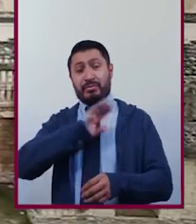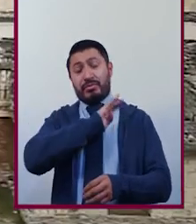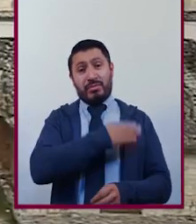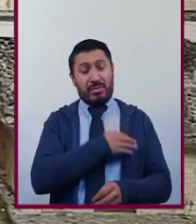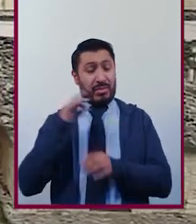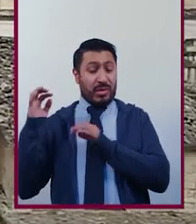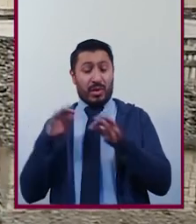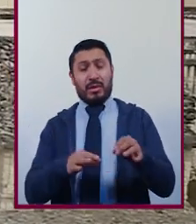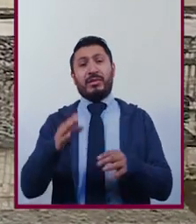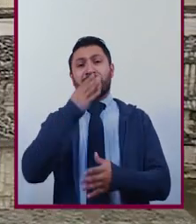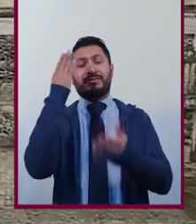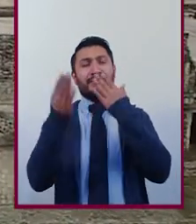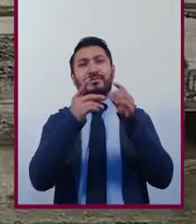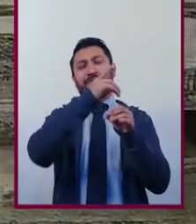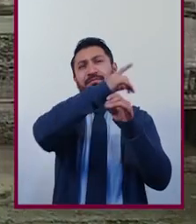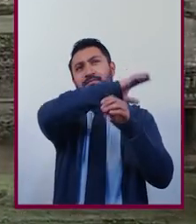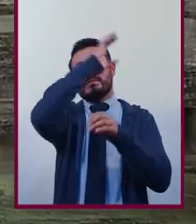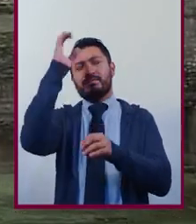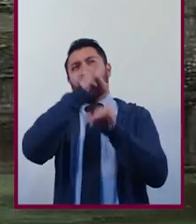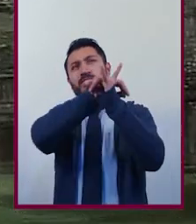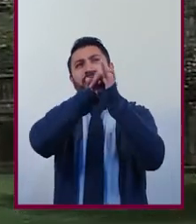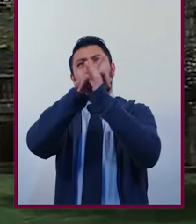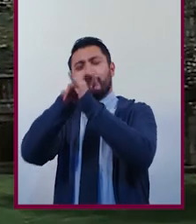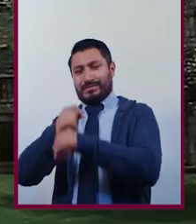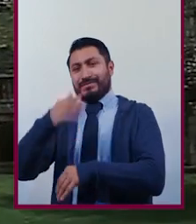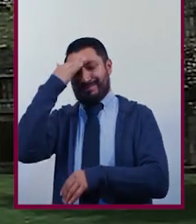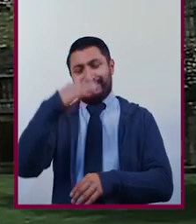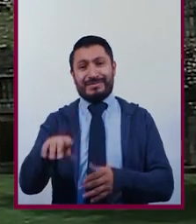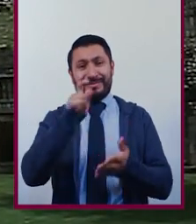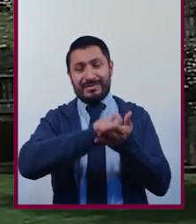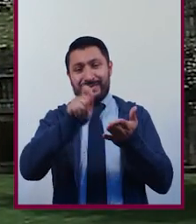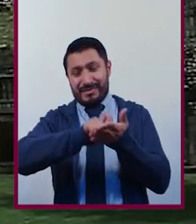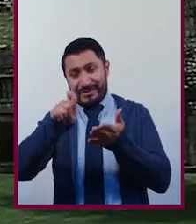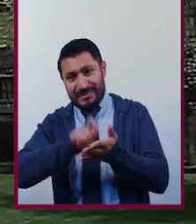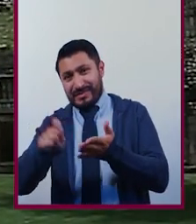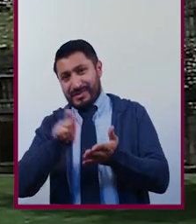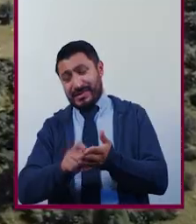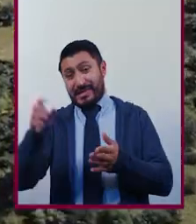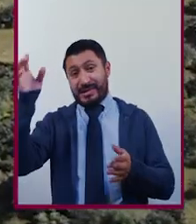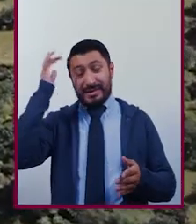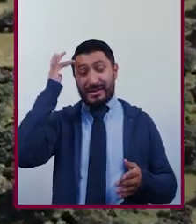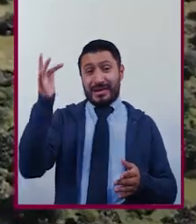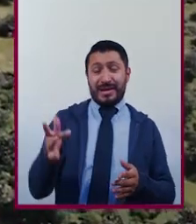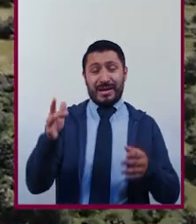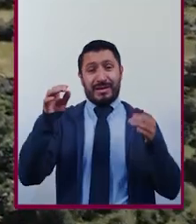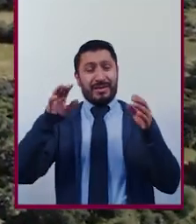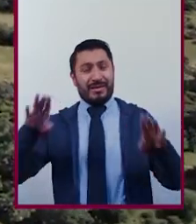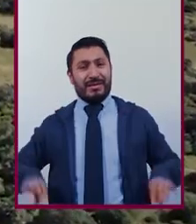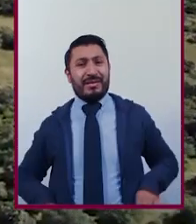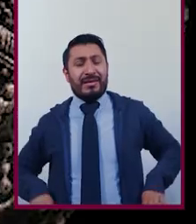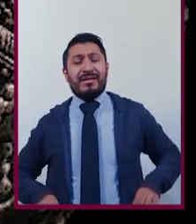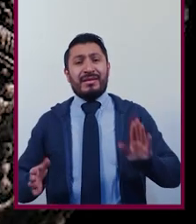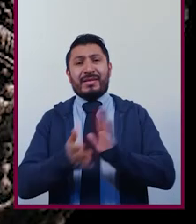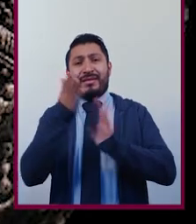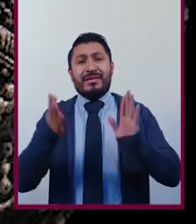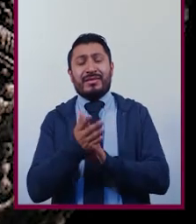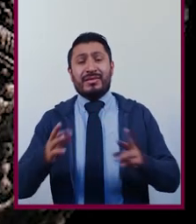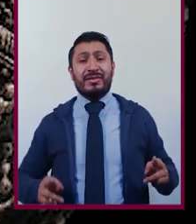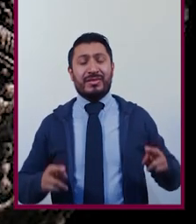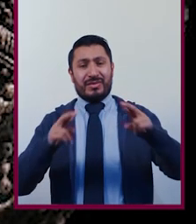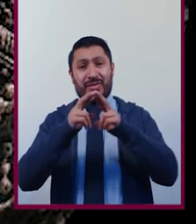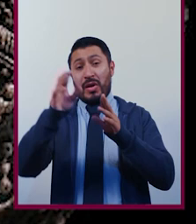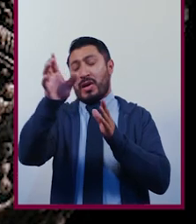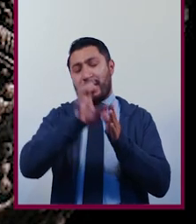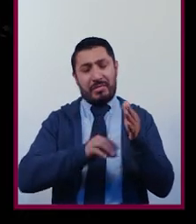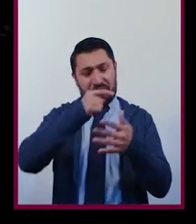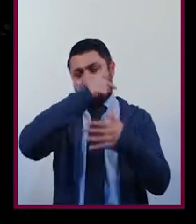estudiaron el cielo acuciosamente. Nos consta por sus textos sagrados, las características de las construcciones religiosas y los calendarios. Y